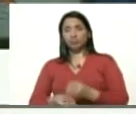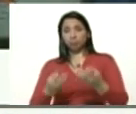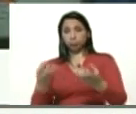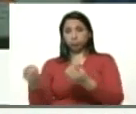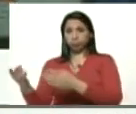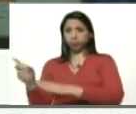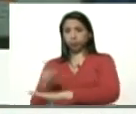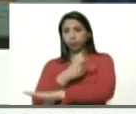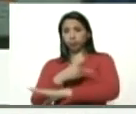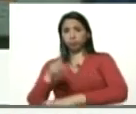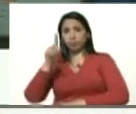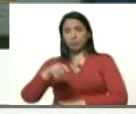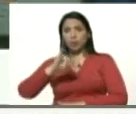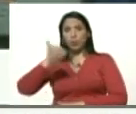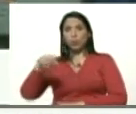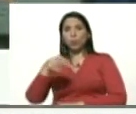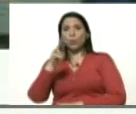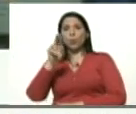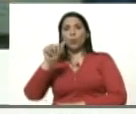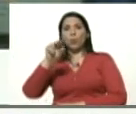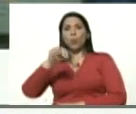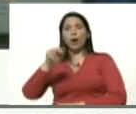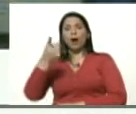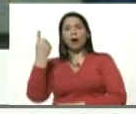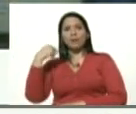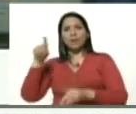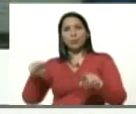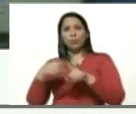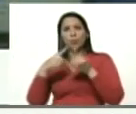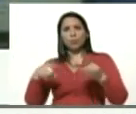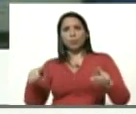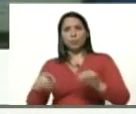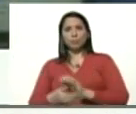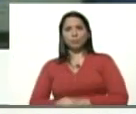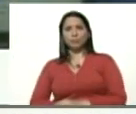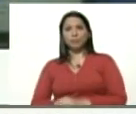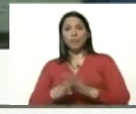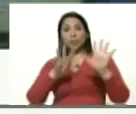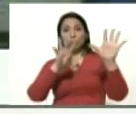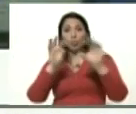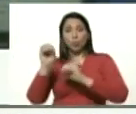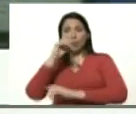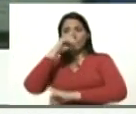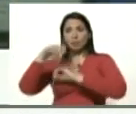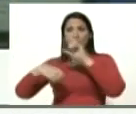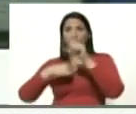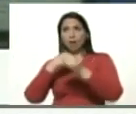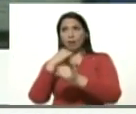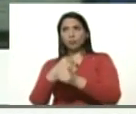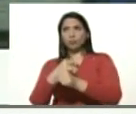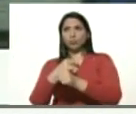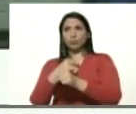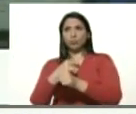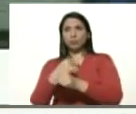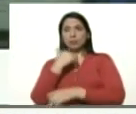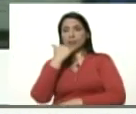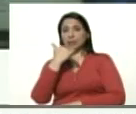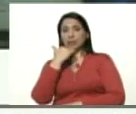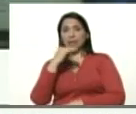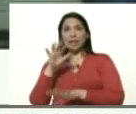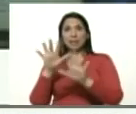poeta también, Juan Calzadilla, que ayer cumplió nada más y nada menos que 90 años. Le lleva